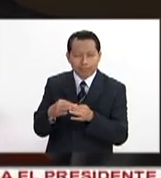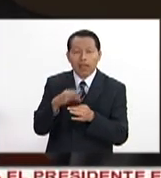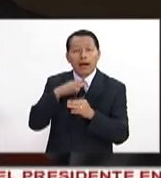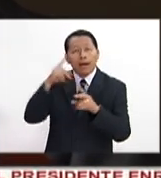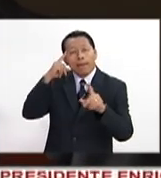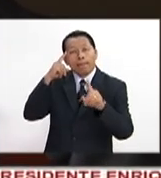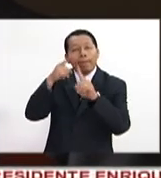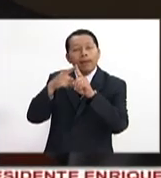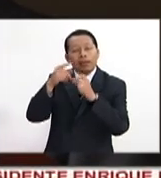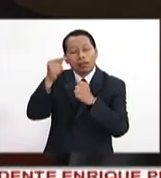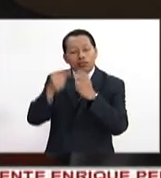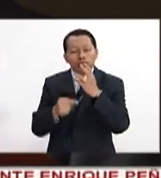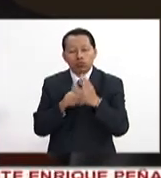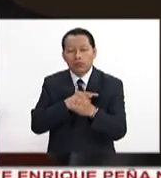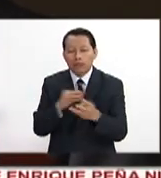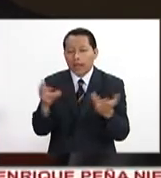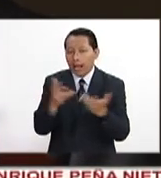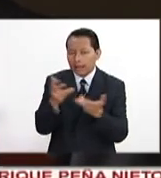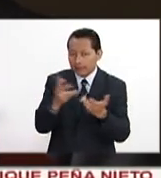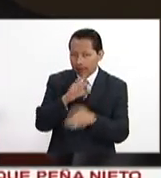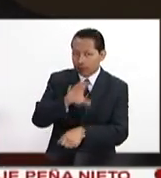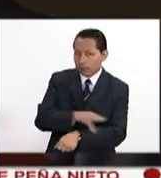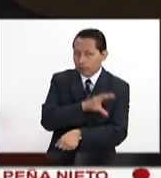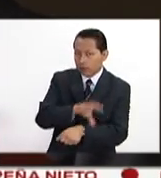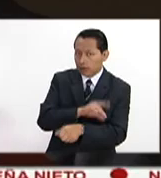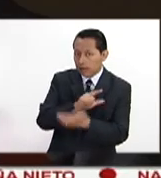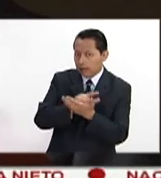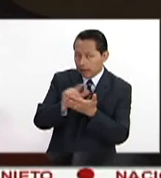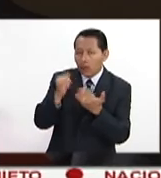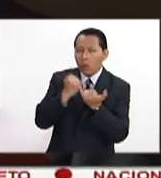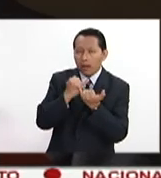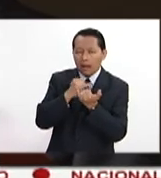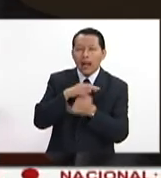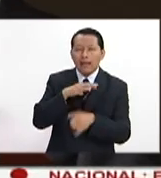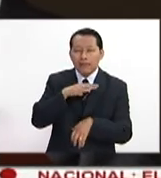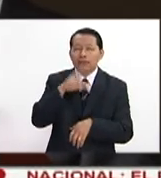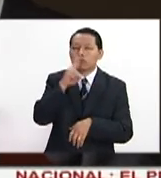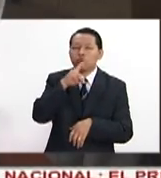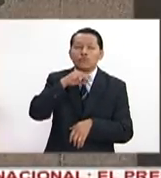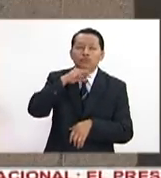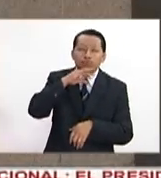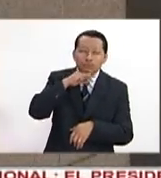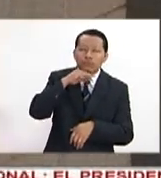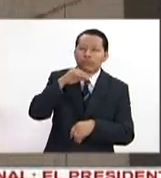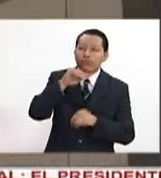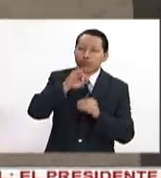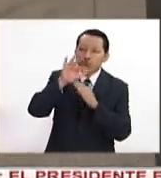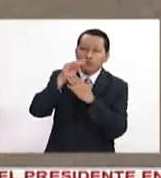metas de generación limpia y en la reducción de emisiones de contaminantes.